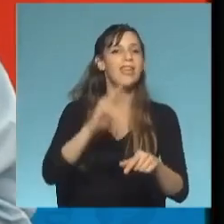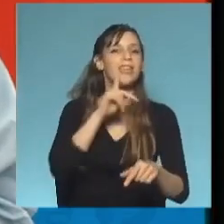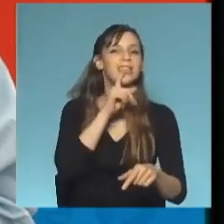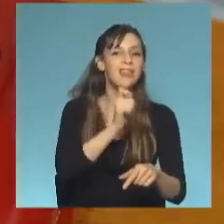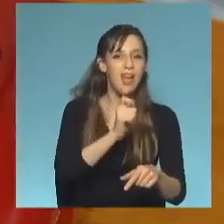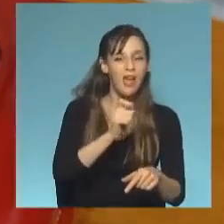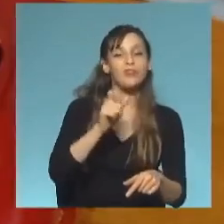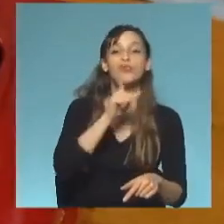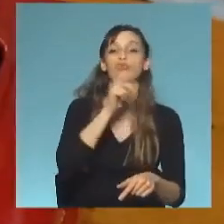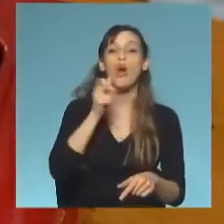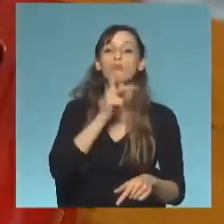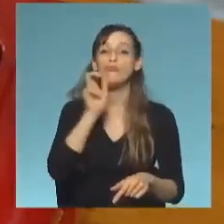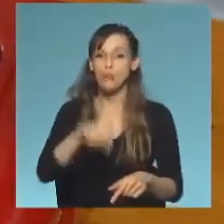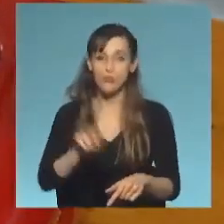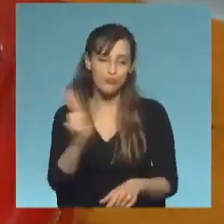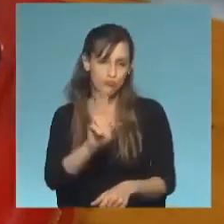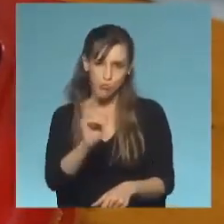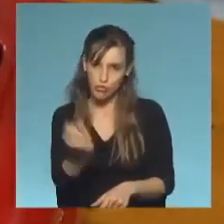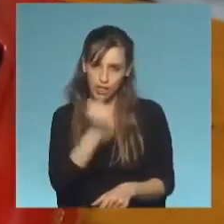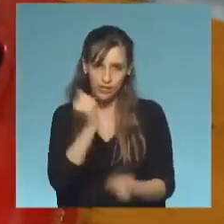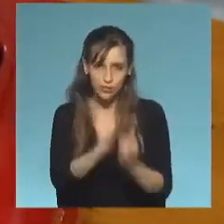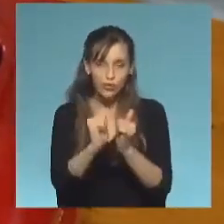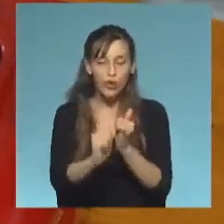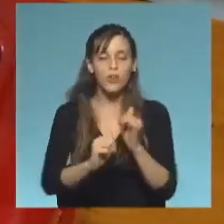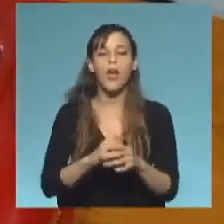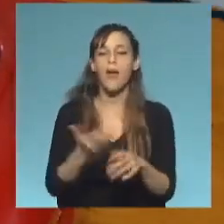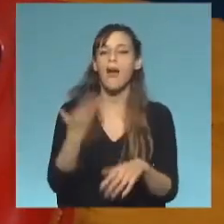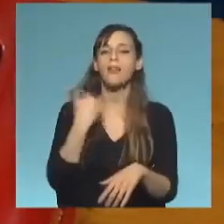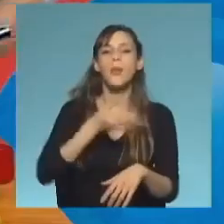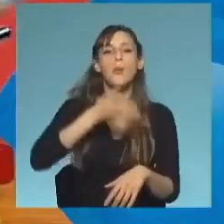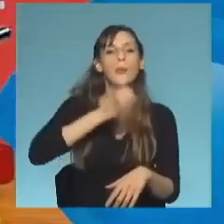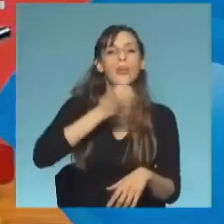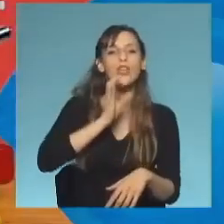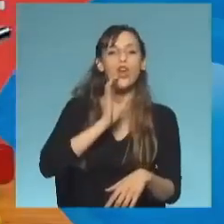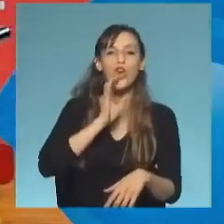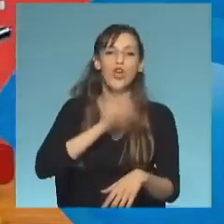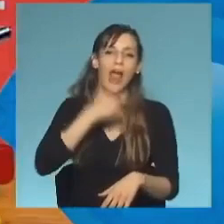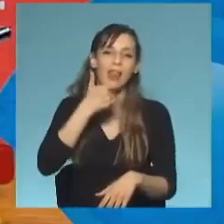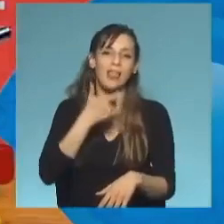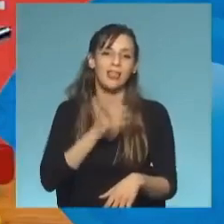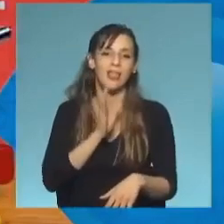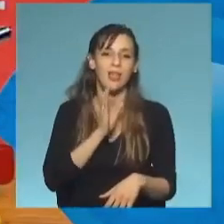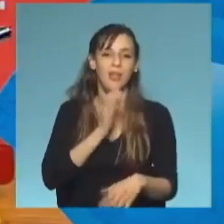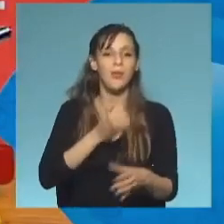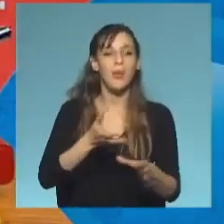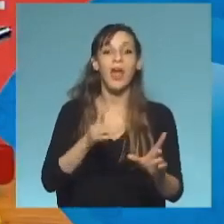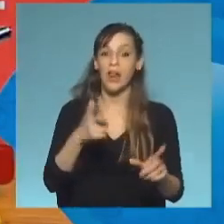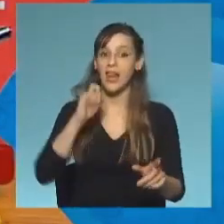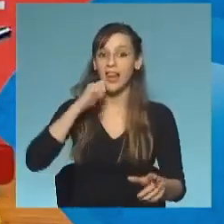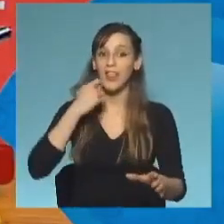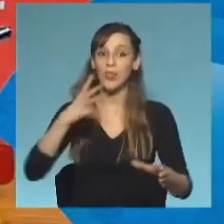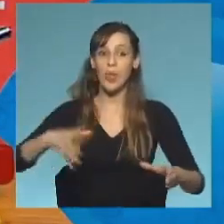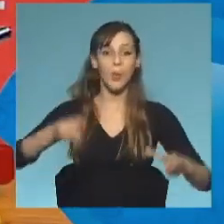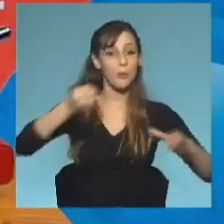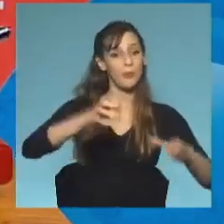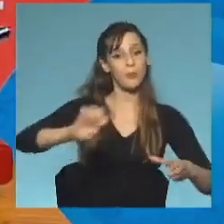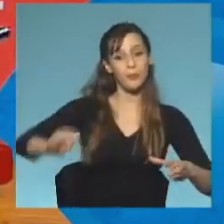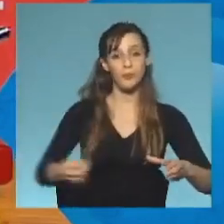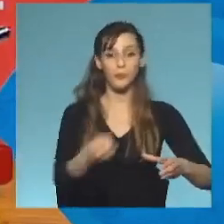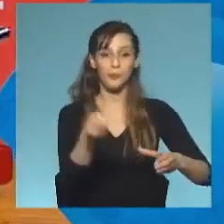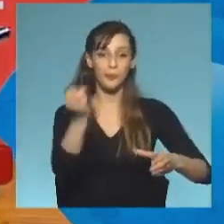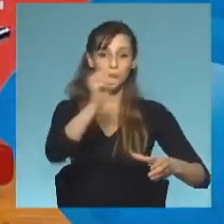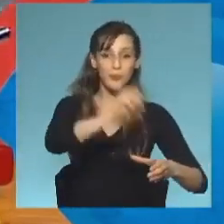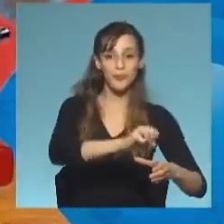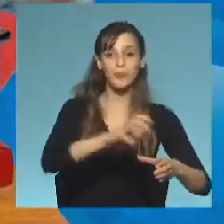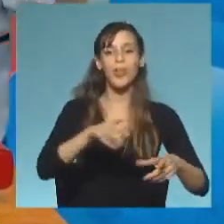Thompson. Y bueno, y es una linda manera de probar y vino. Y me gusta como ponerlo así en una vasija y servirlo, y servirlo. ¿No? Vamos como a ir sirviendo. Como si